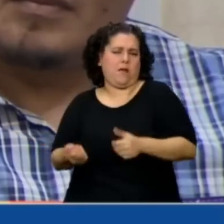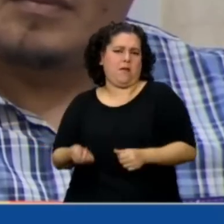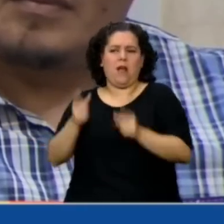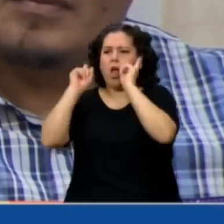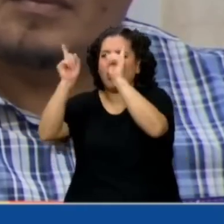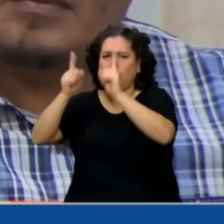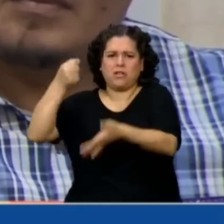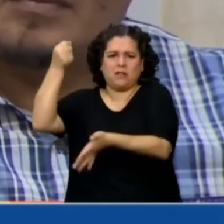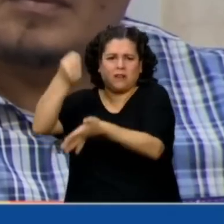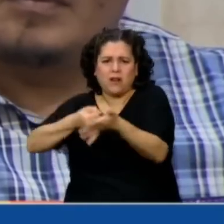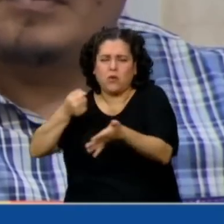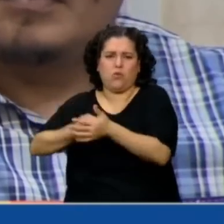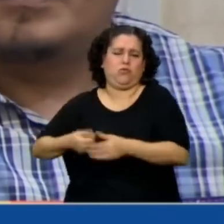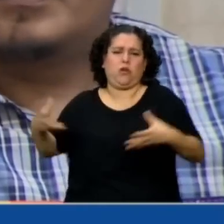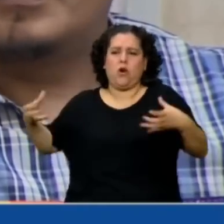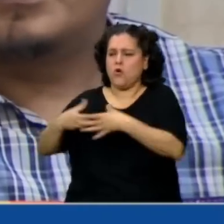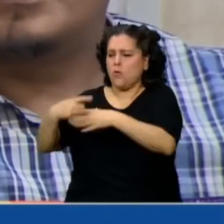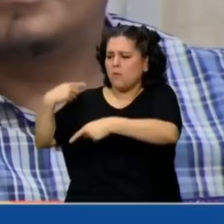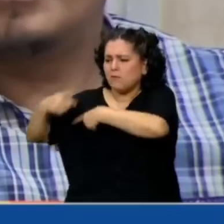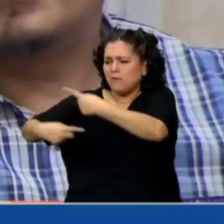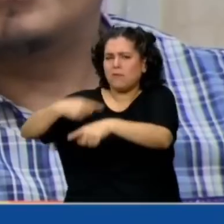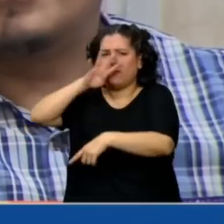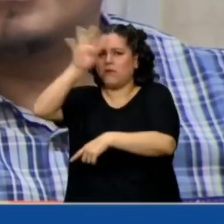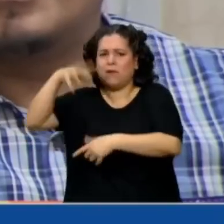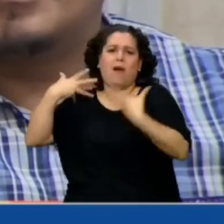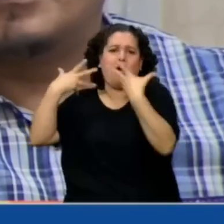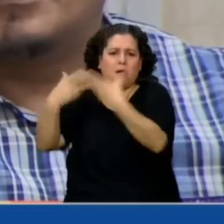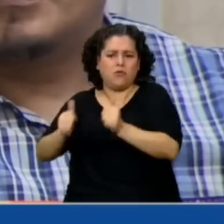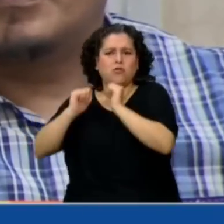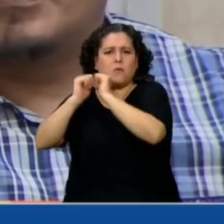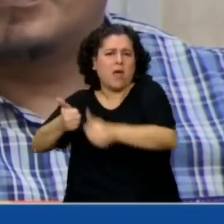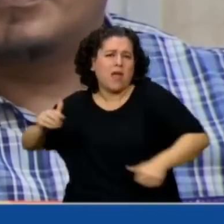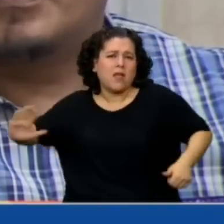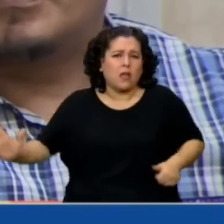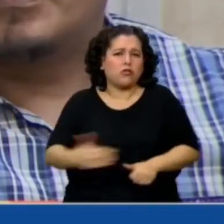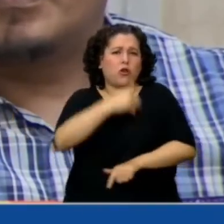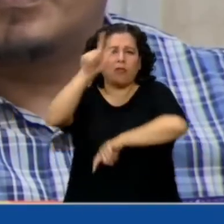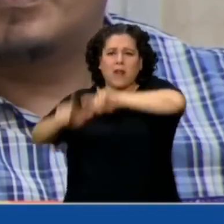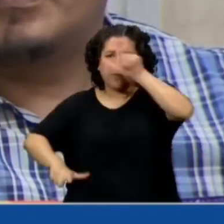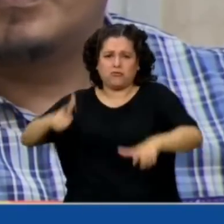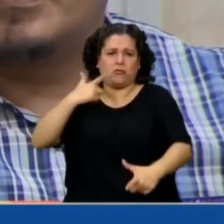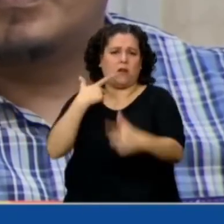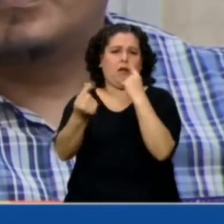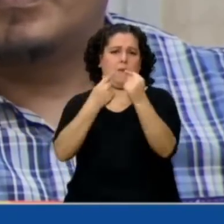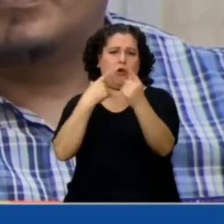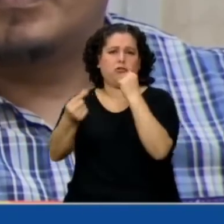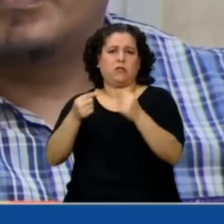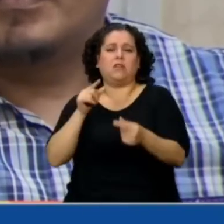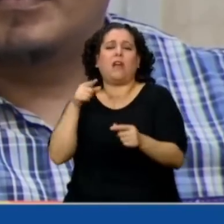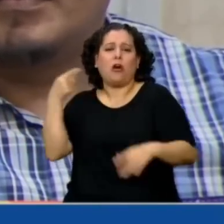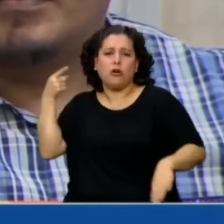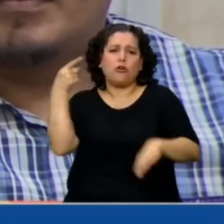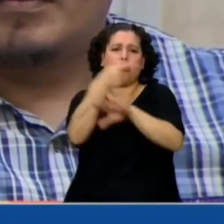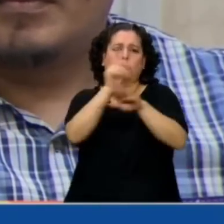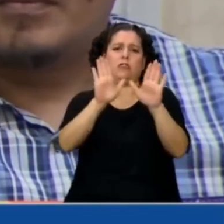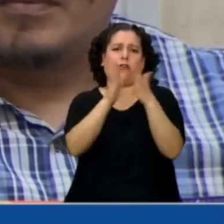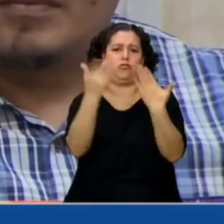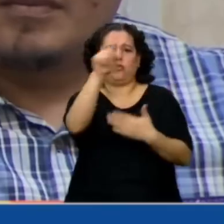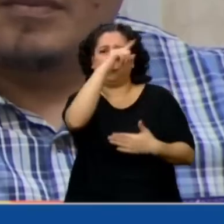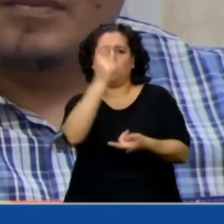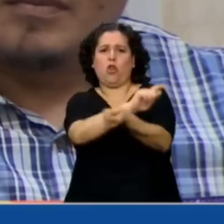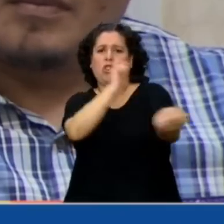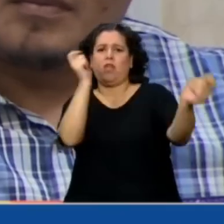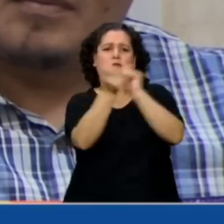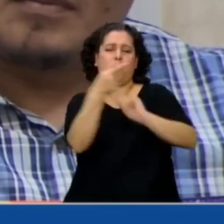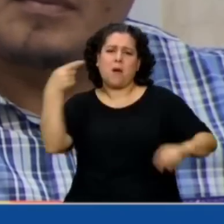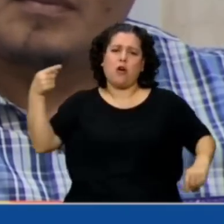a las comunidades, acompañando a todos y todas los que salen a protestar contra esa reforma antidemocrática